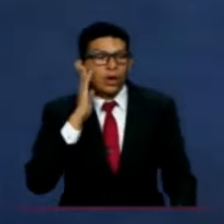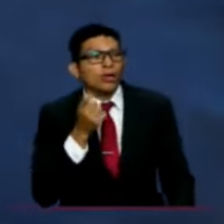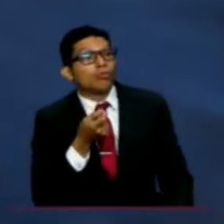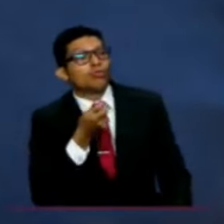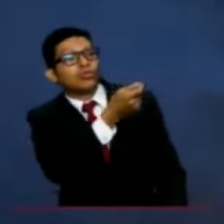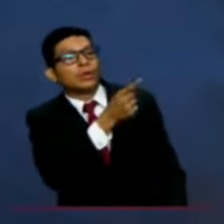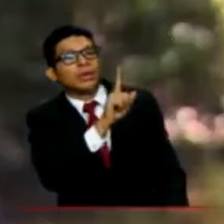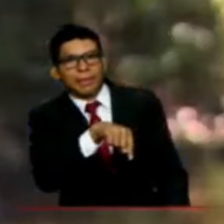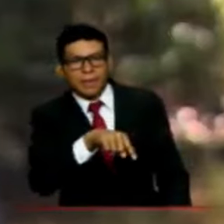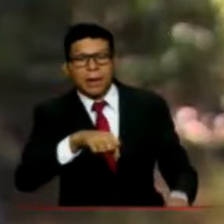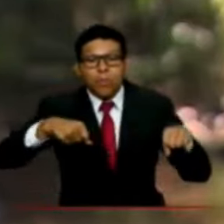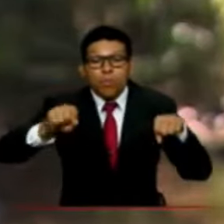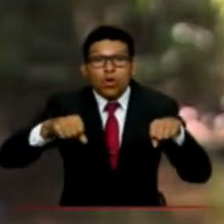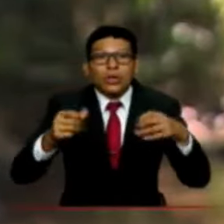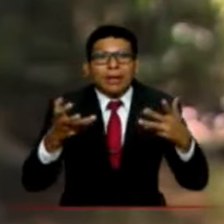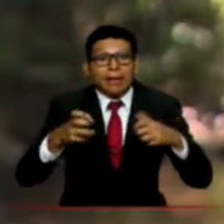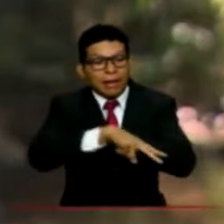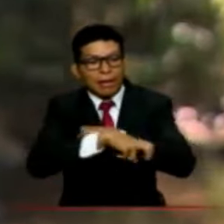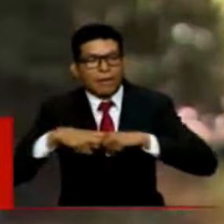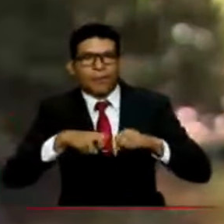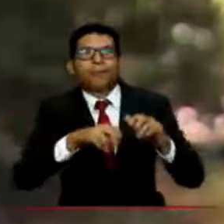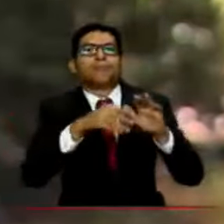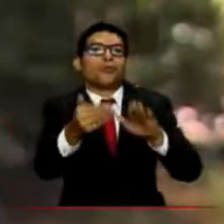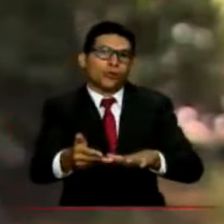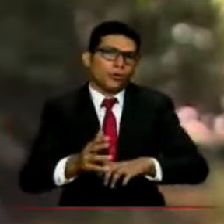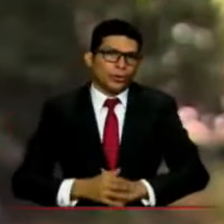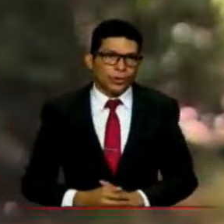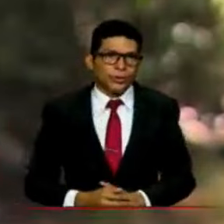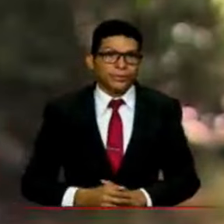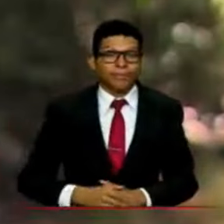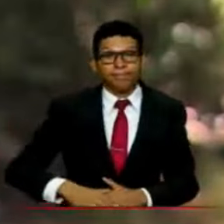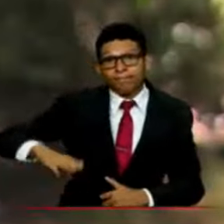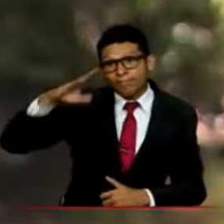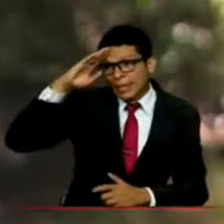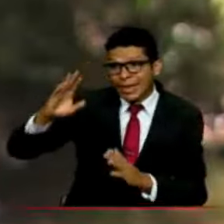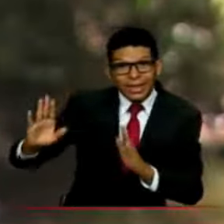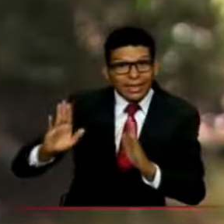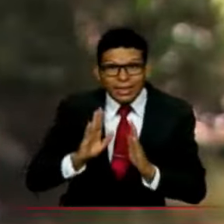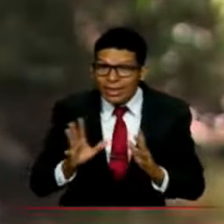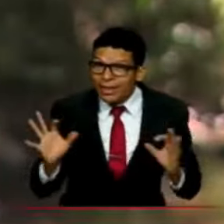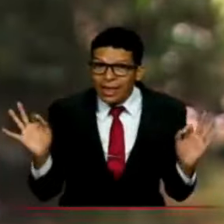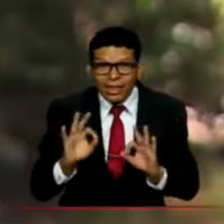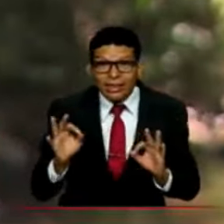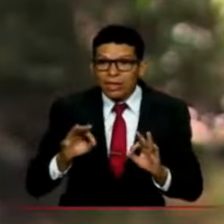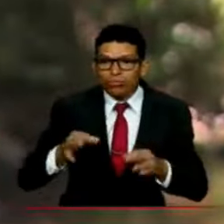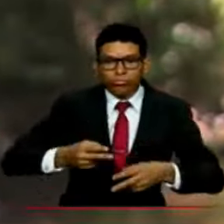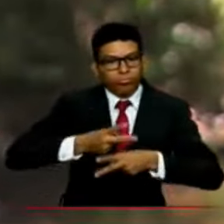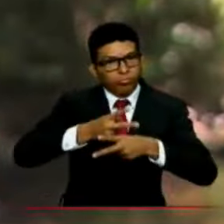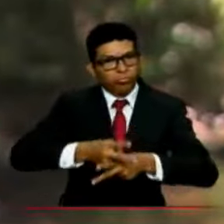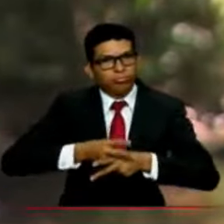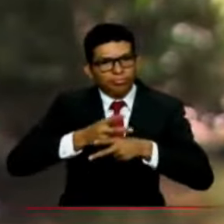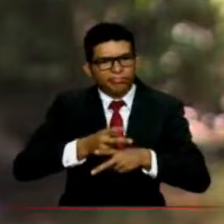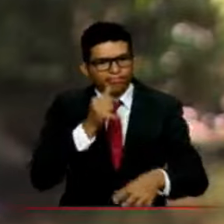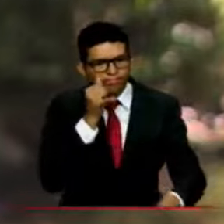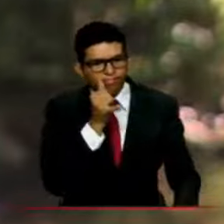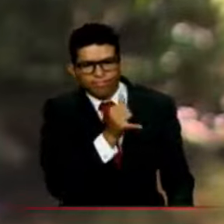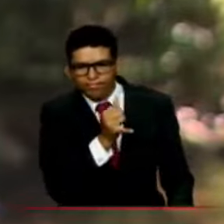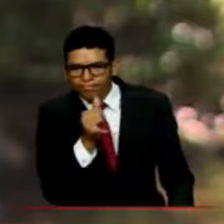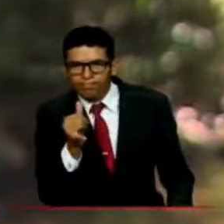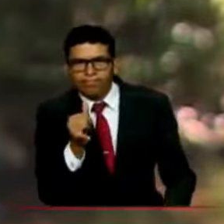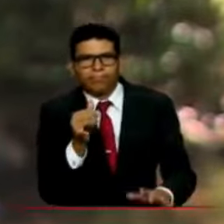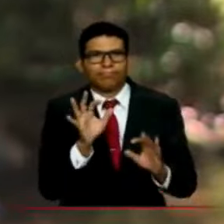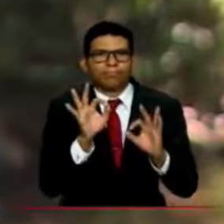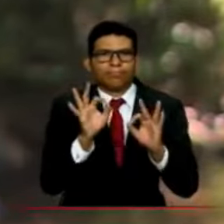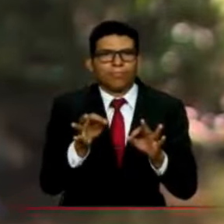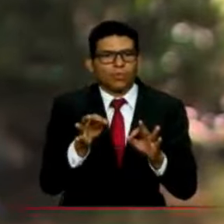por robarle la moto definitivamente si a nosotros No nos atiende la policía o hay una sensación de seguridad sea con cámaras con